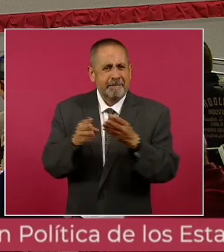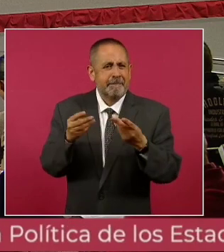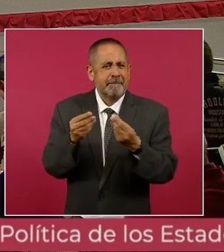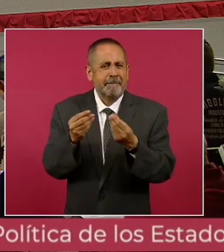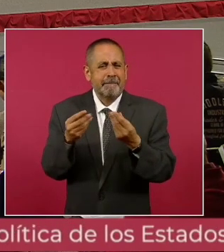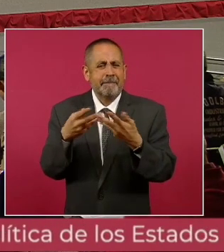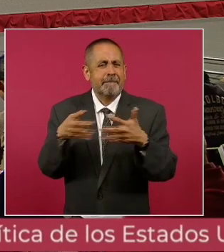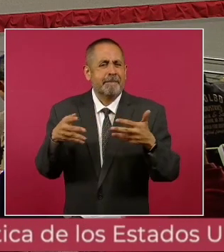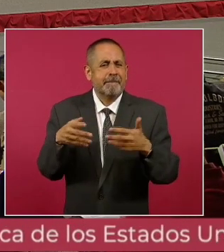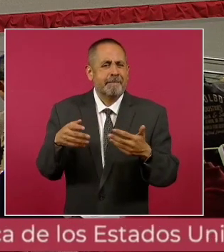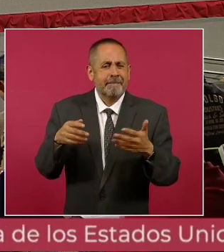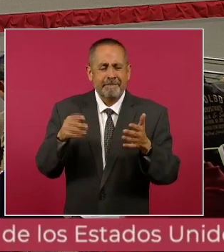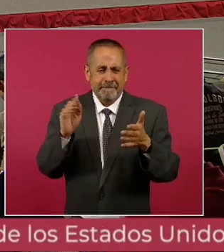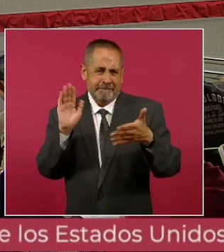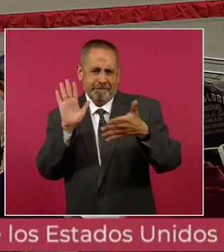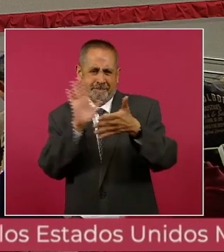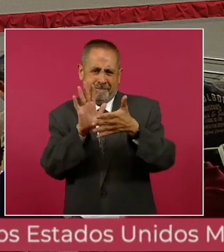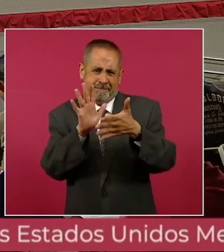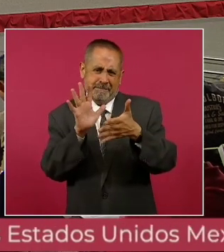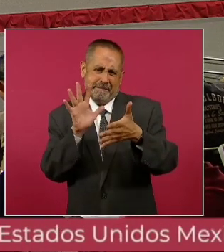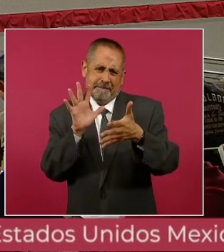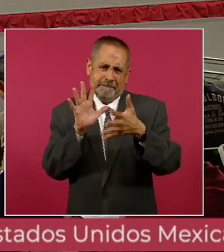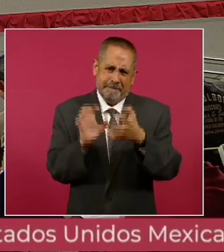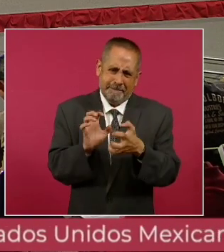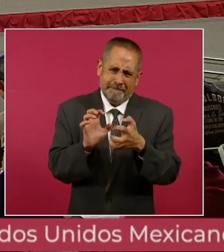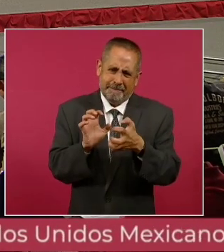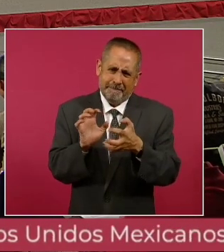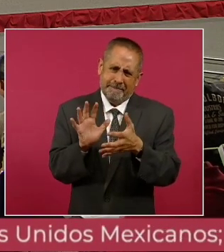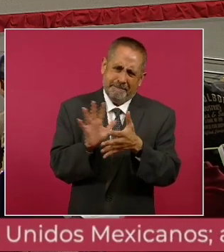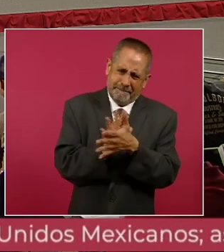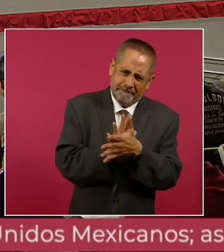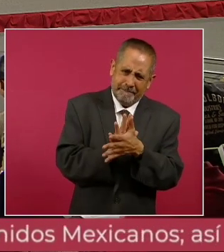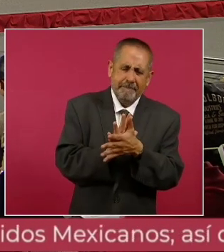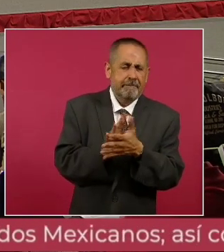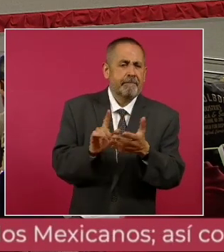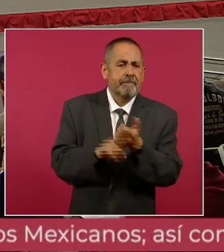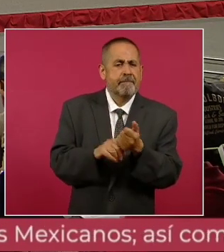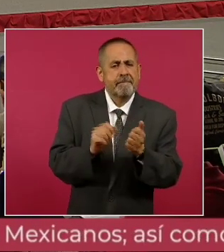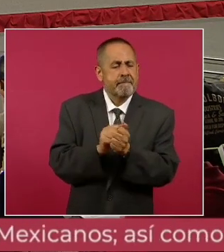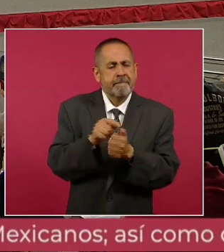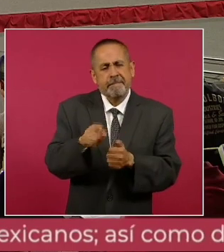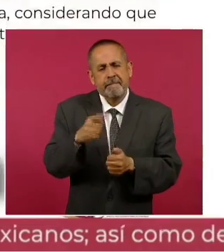geomembrana que sellará las fugas que se presentan en la cara